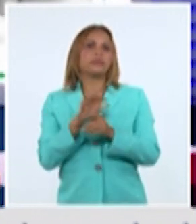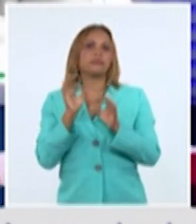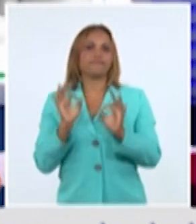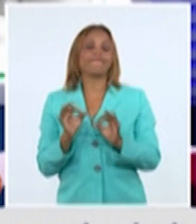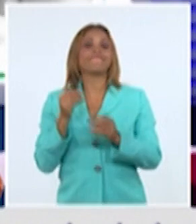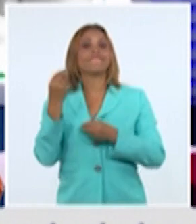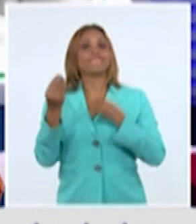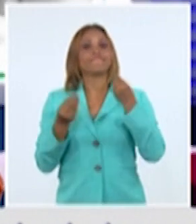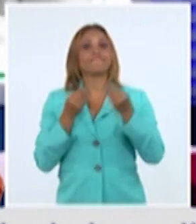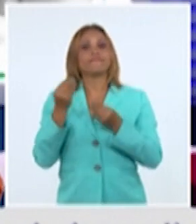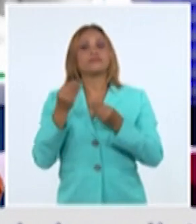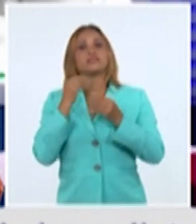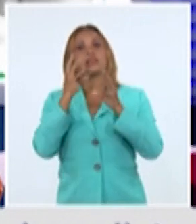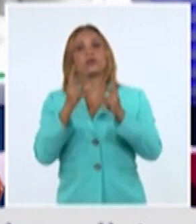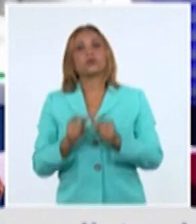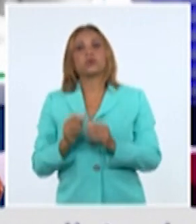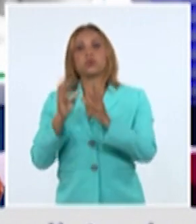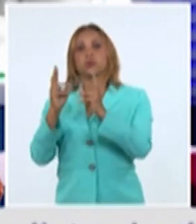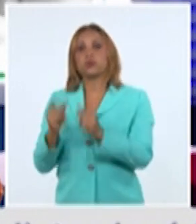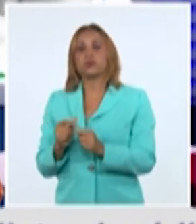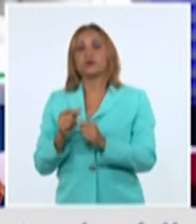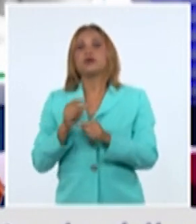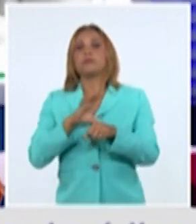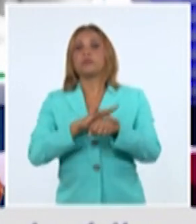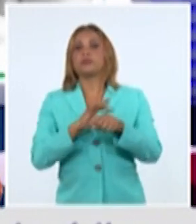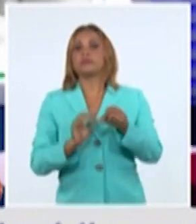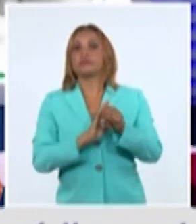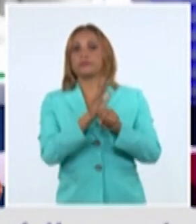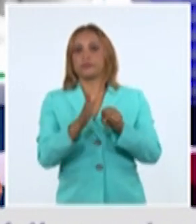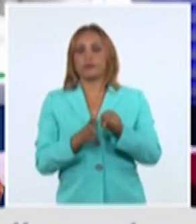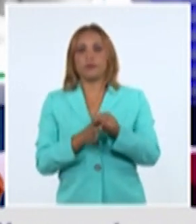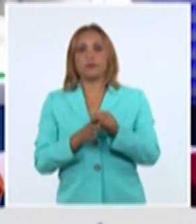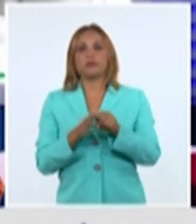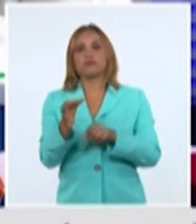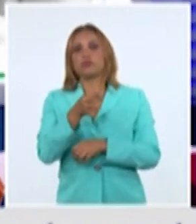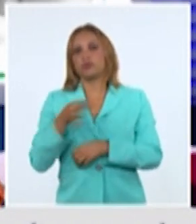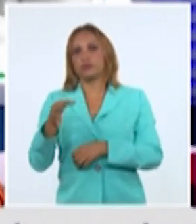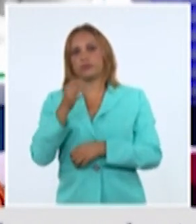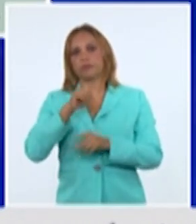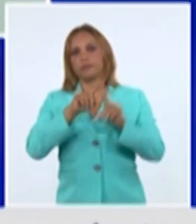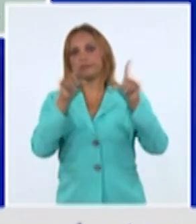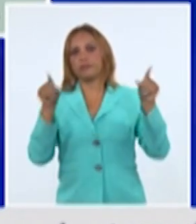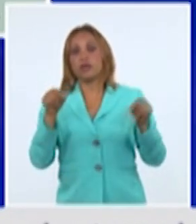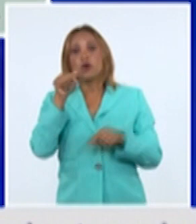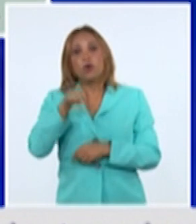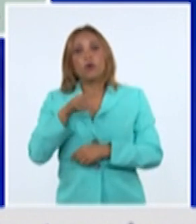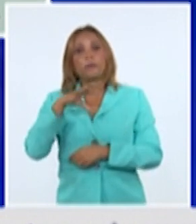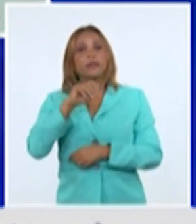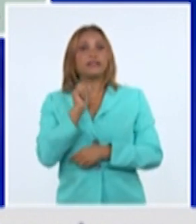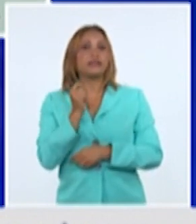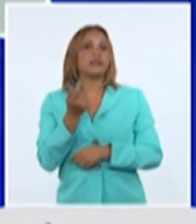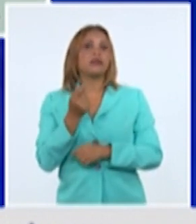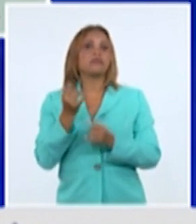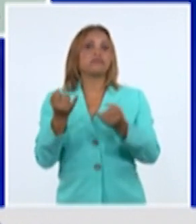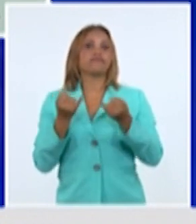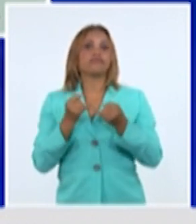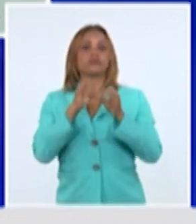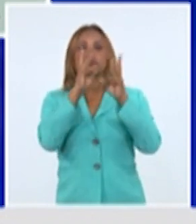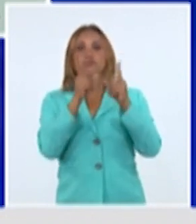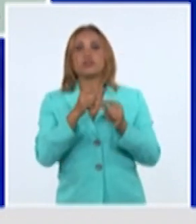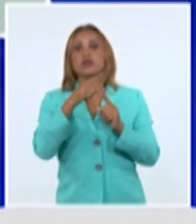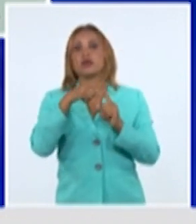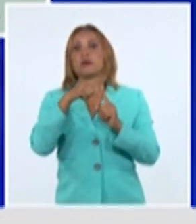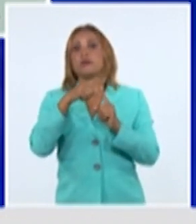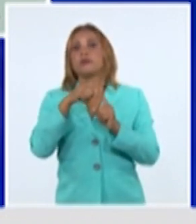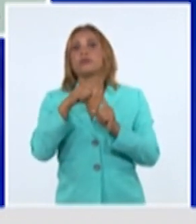así el análisis entonces de la incidencia de la enfermedad por cada uno de los municipios del país. Hoy Pinar del Río con un acumulado de 80